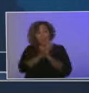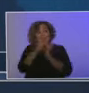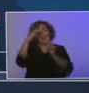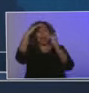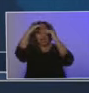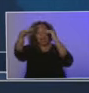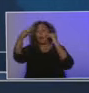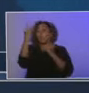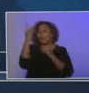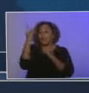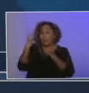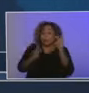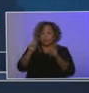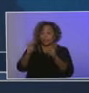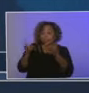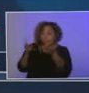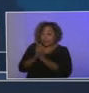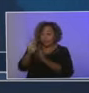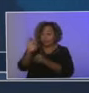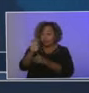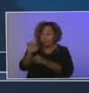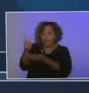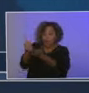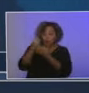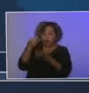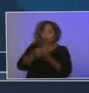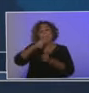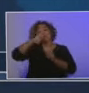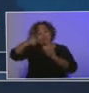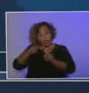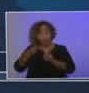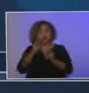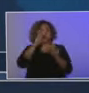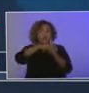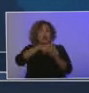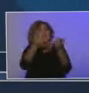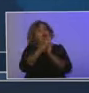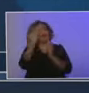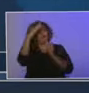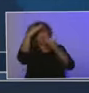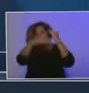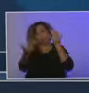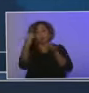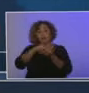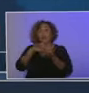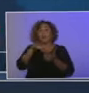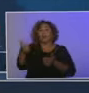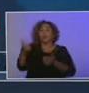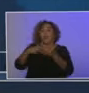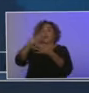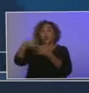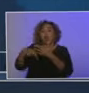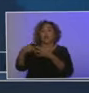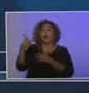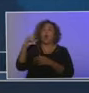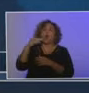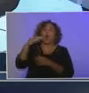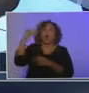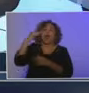las personas solicitado la ayuda por FEMA. Una segunda ronda de solicitudes. Luego viene Tu Hogar Renace. Se vuelven a